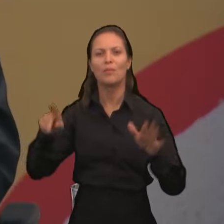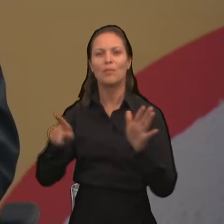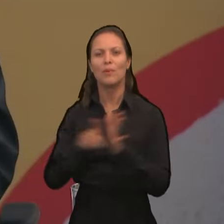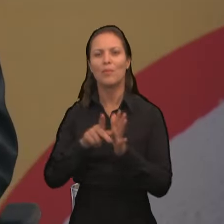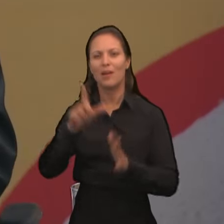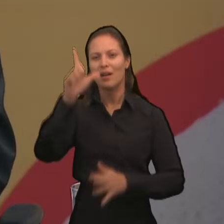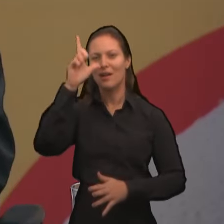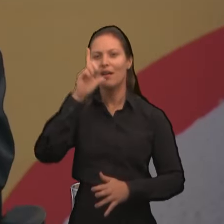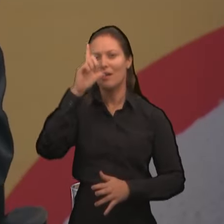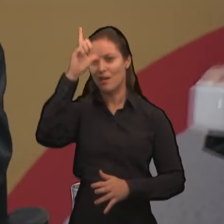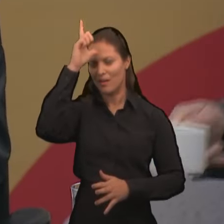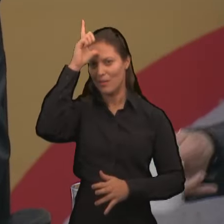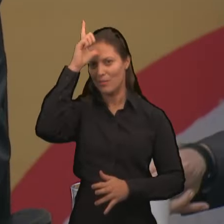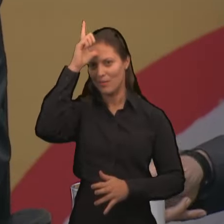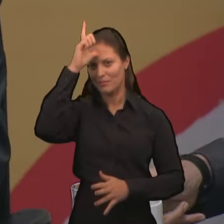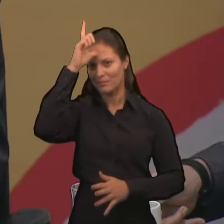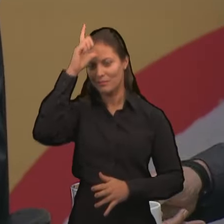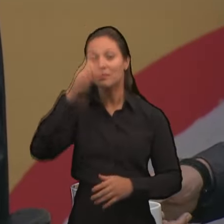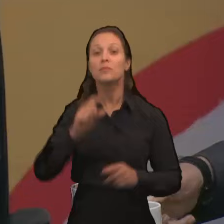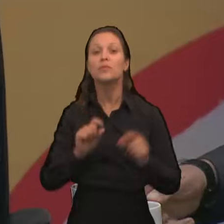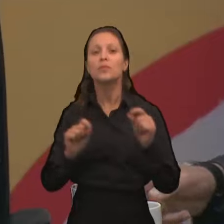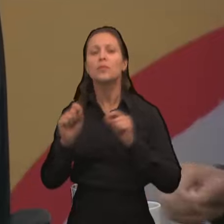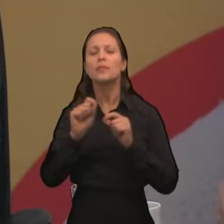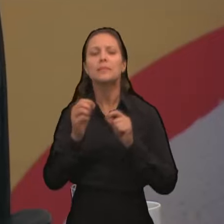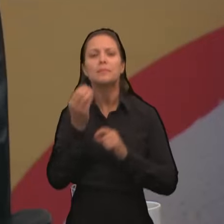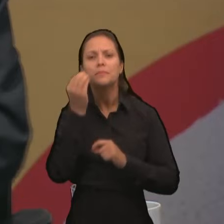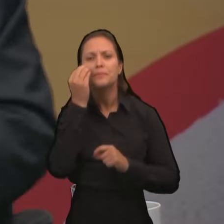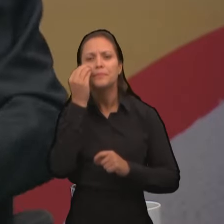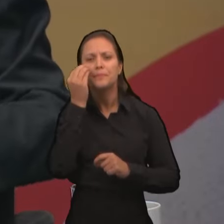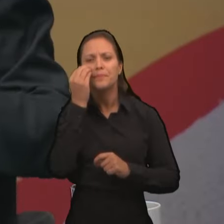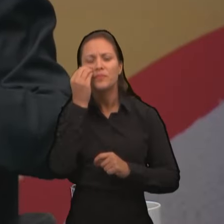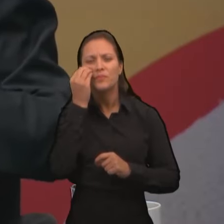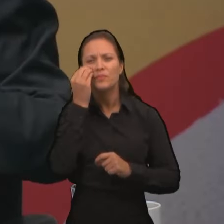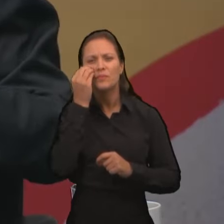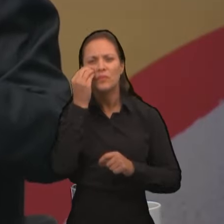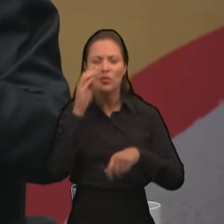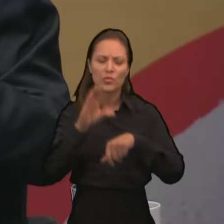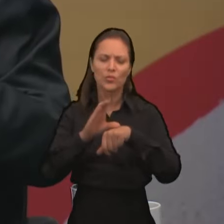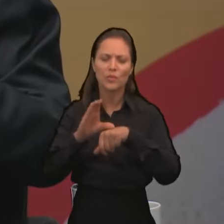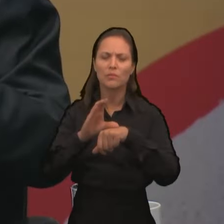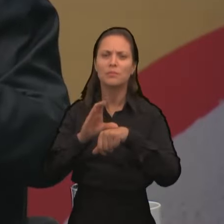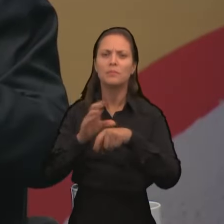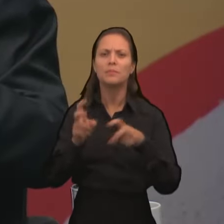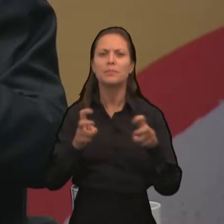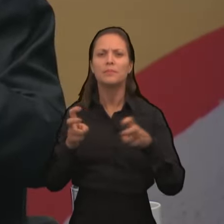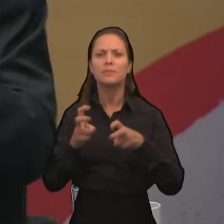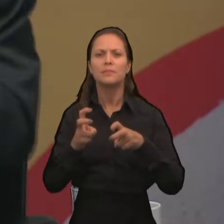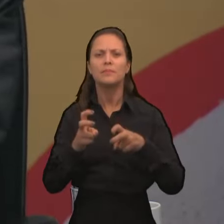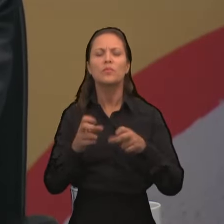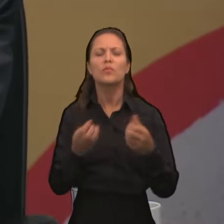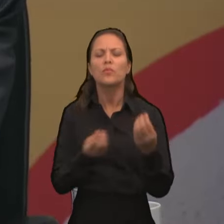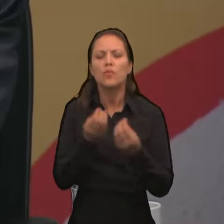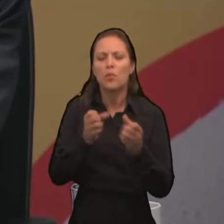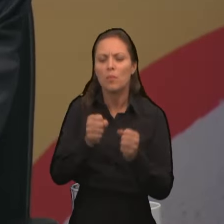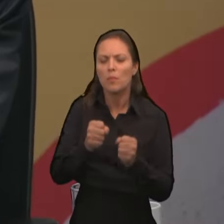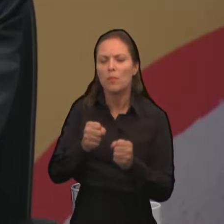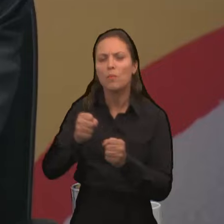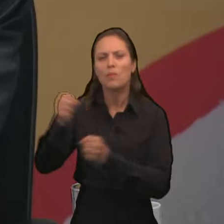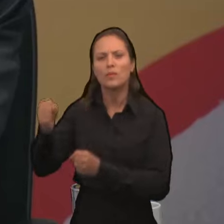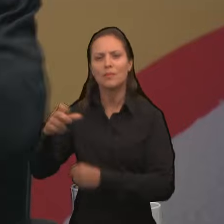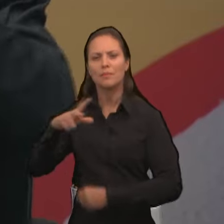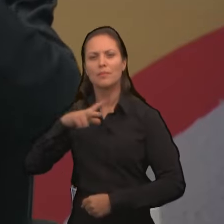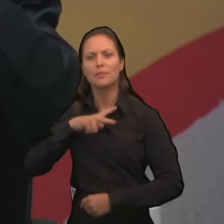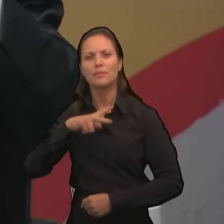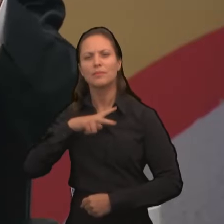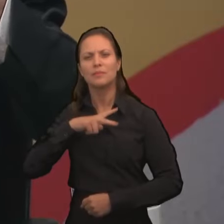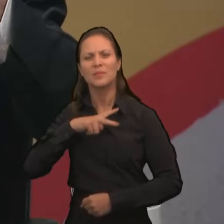PIB de Alemania, que uno de los países más ricos de Europa. Entonces, nosotros estamos, desde el punto de vista constitucional, estamos luchando contra